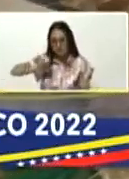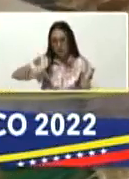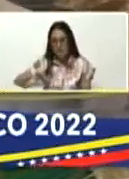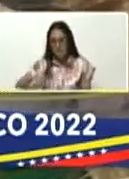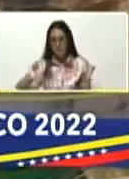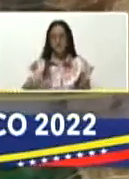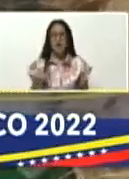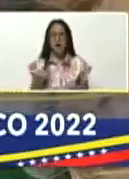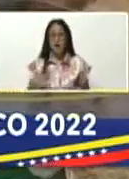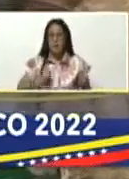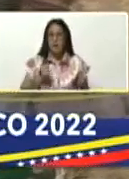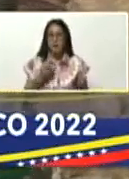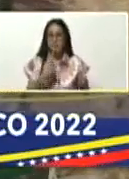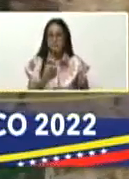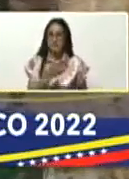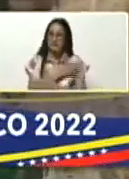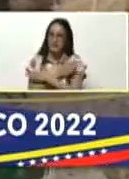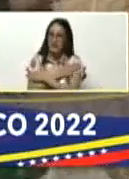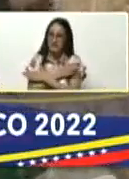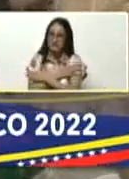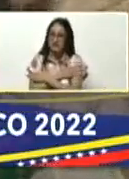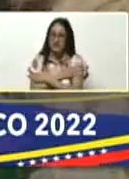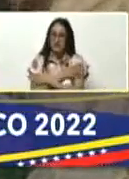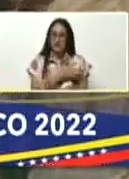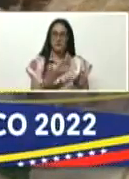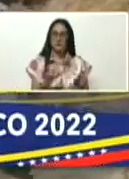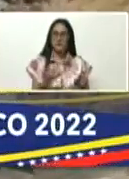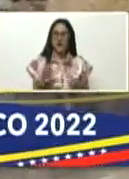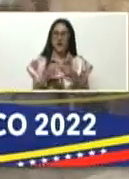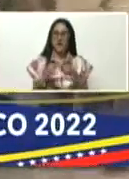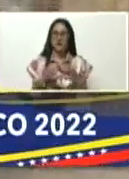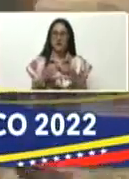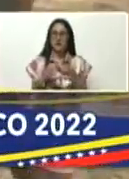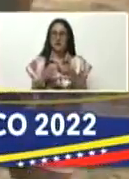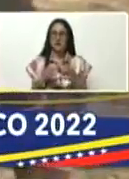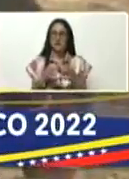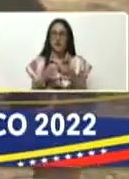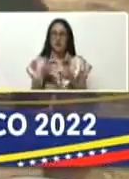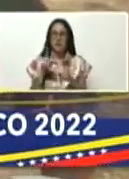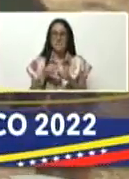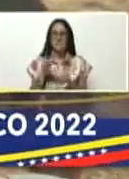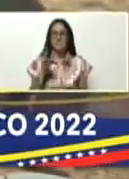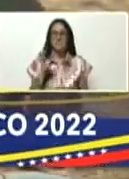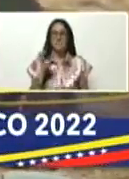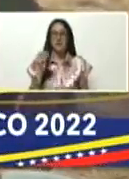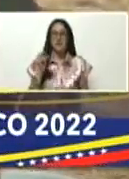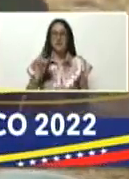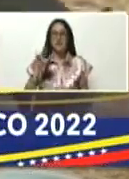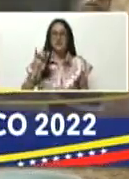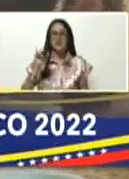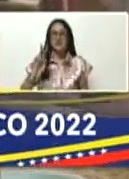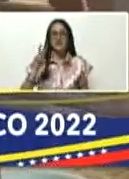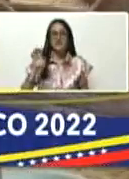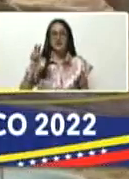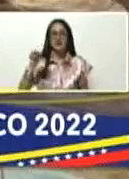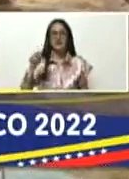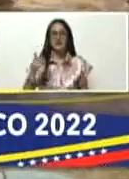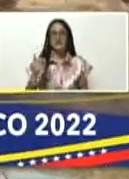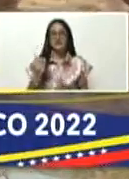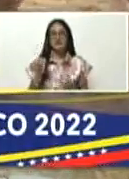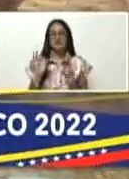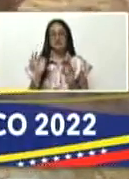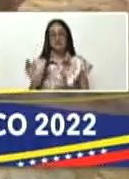aprovecho la oportunidad para felicitar, presidente, al equipo de Pequivén, que de verdad se puso en el